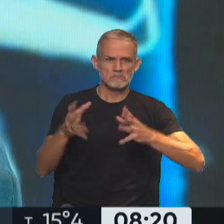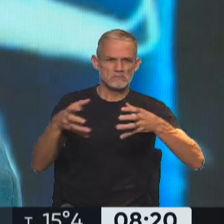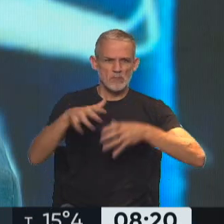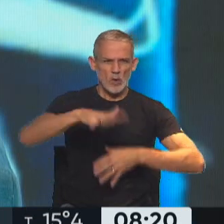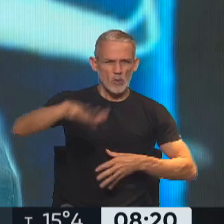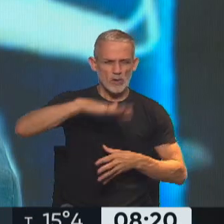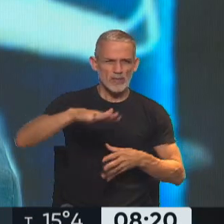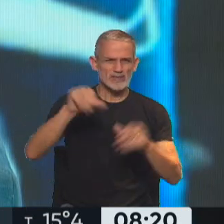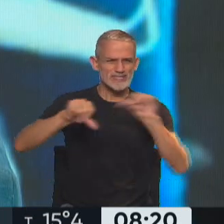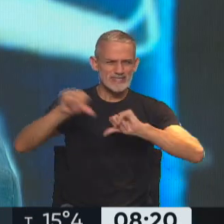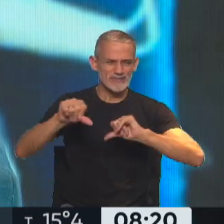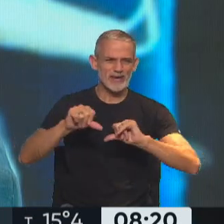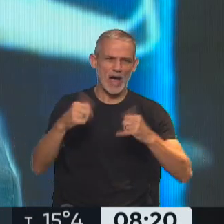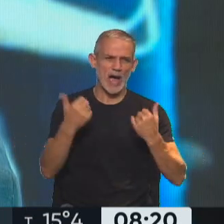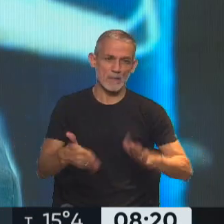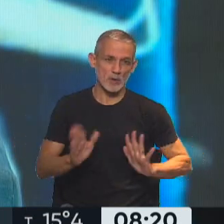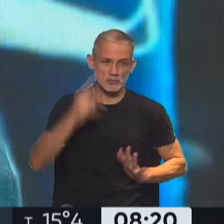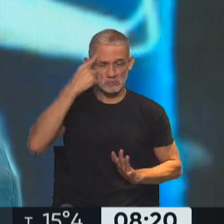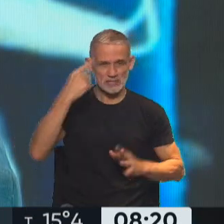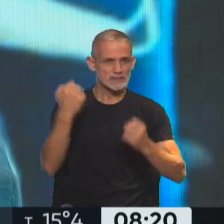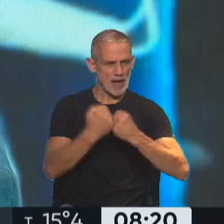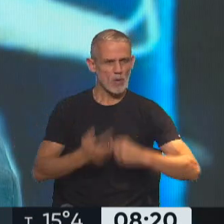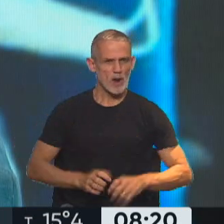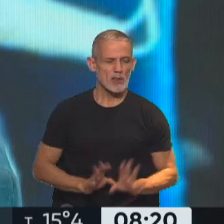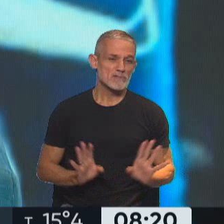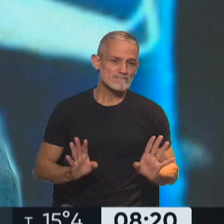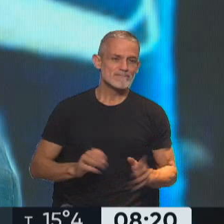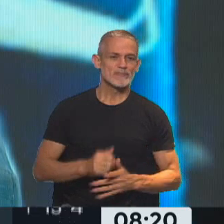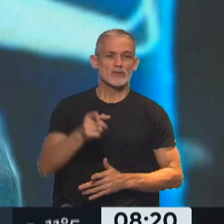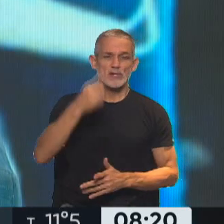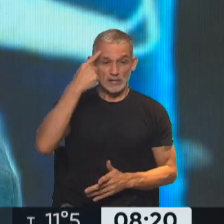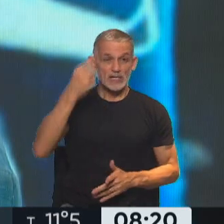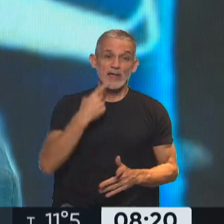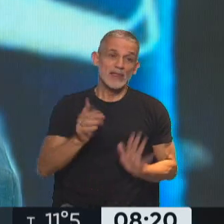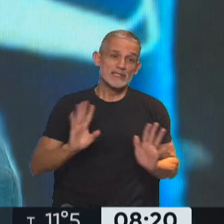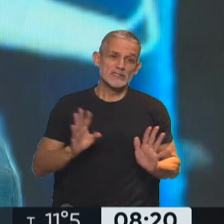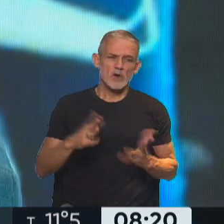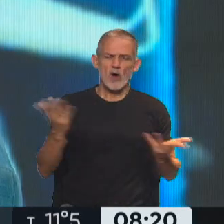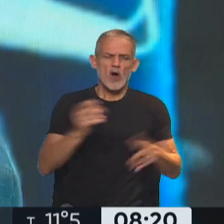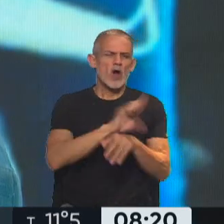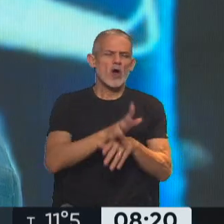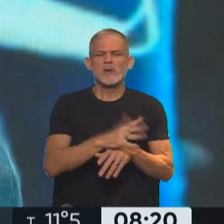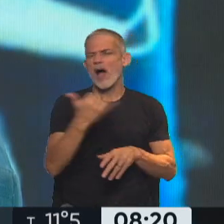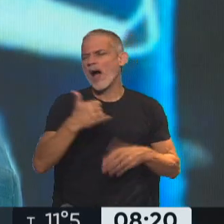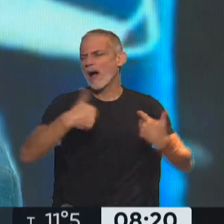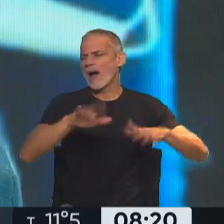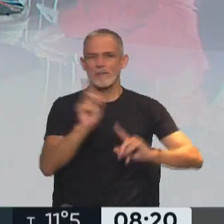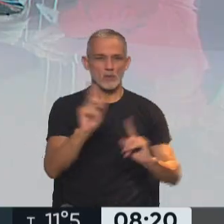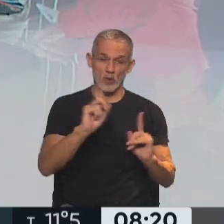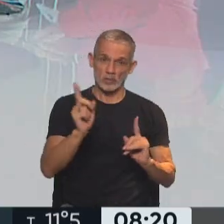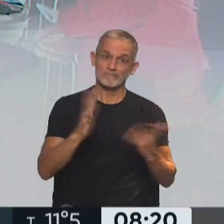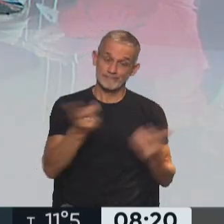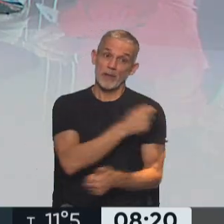comunidad científica y bueno, por esto también, ¿no? Siempre decimos lo mismo, no subestimemos al COVID, realmente. Una razón